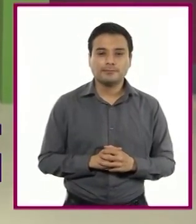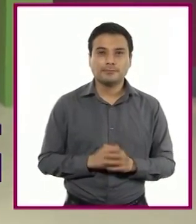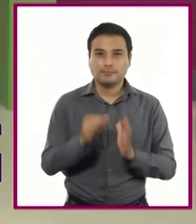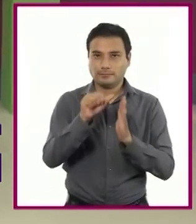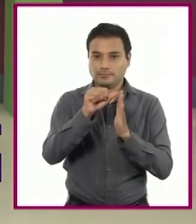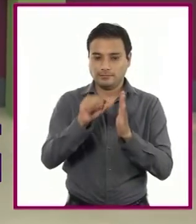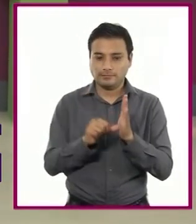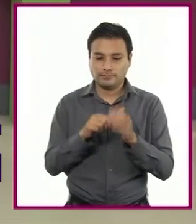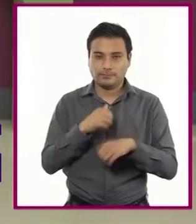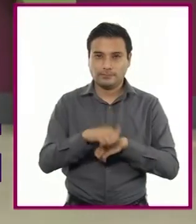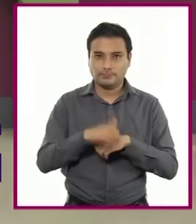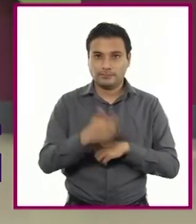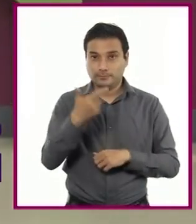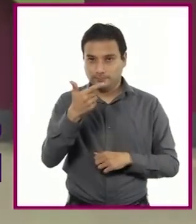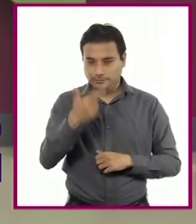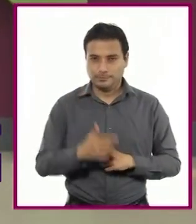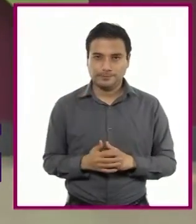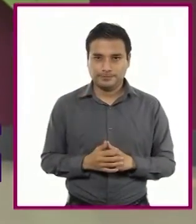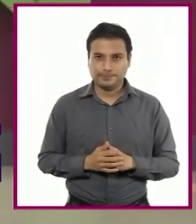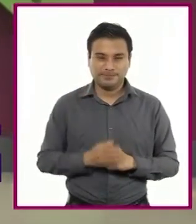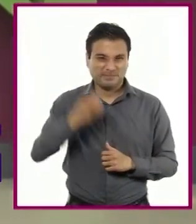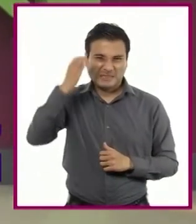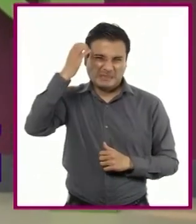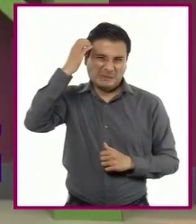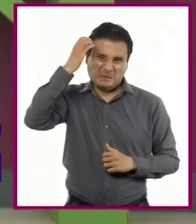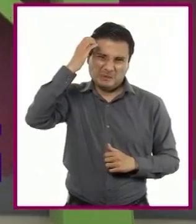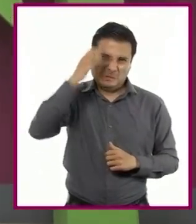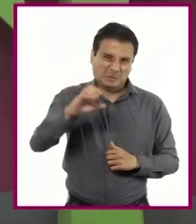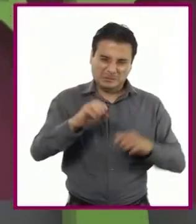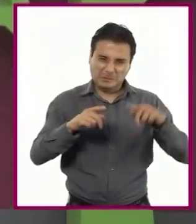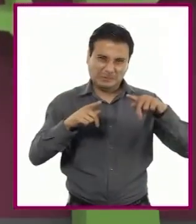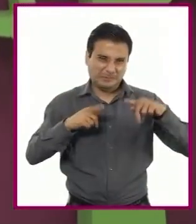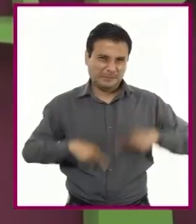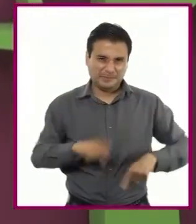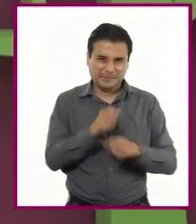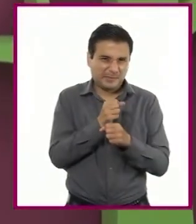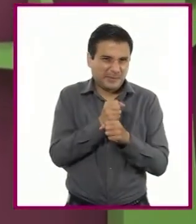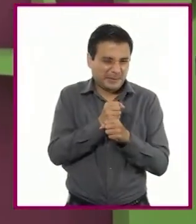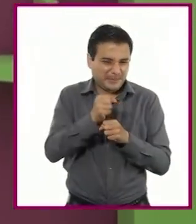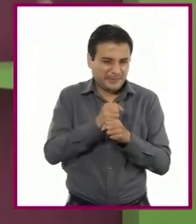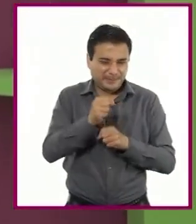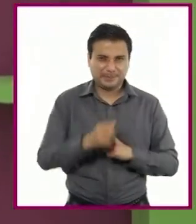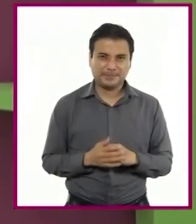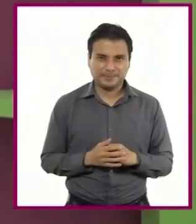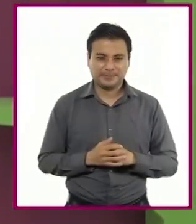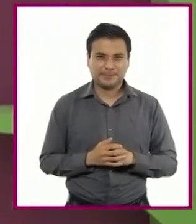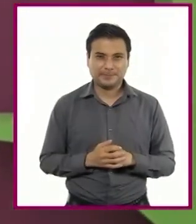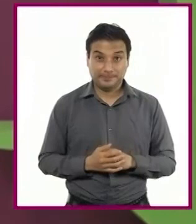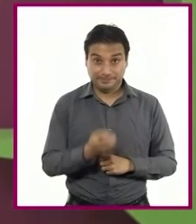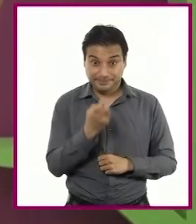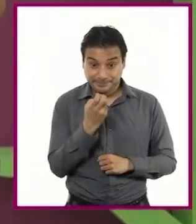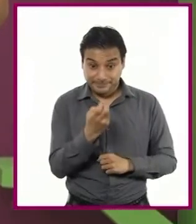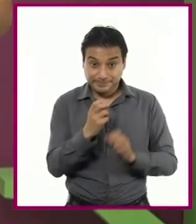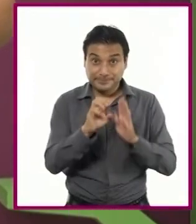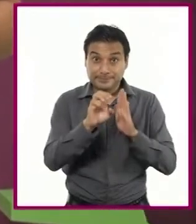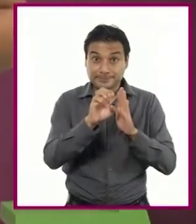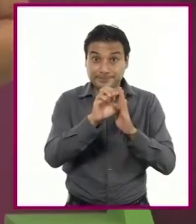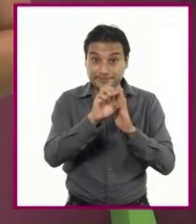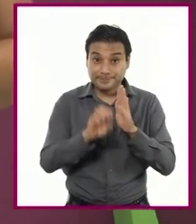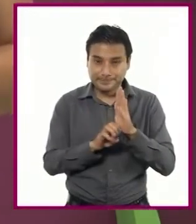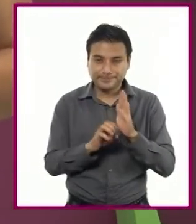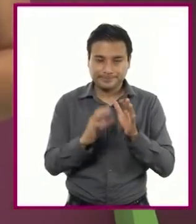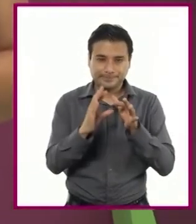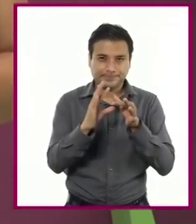Artículo 7. Crímenes de lesa humanidad. A efectos del presente estatuto, se entenderá